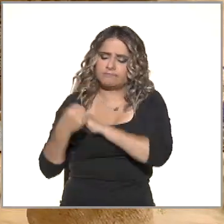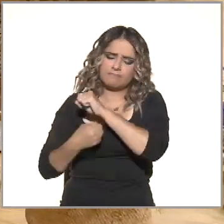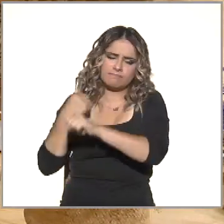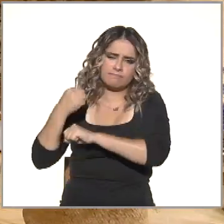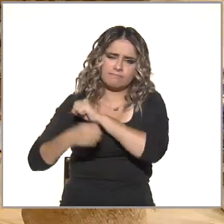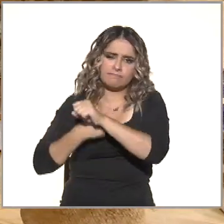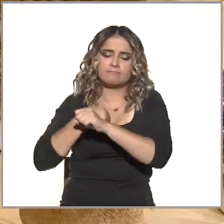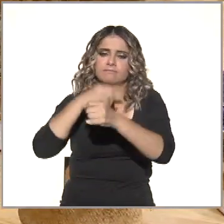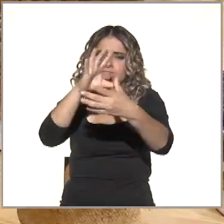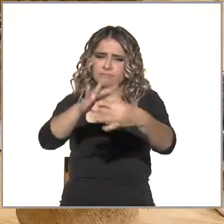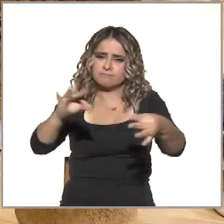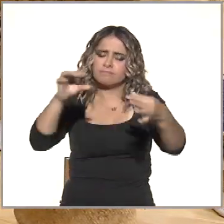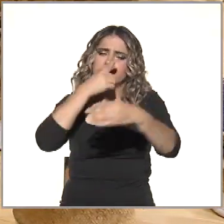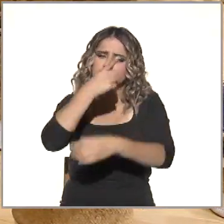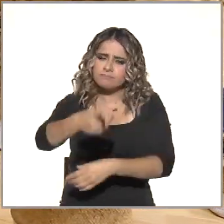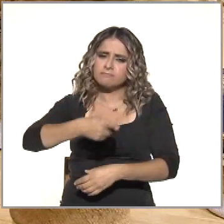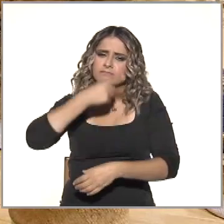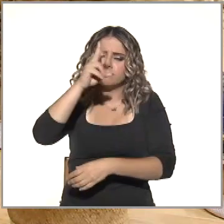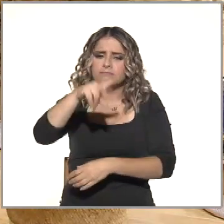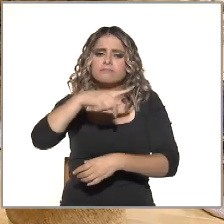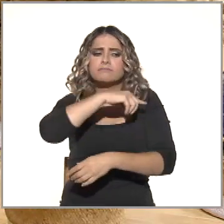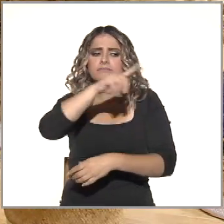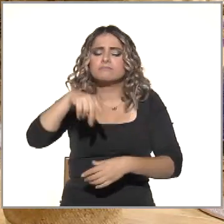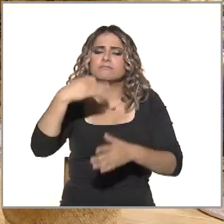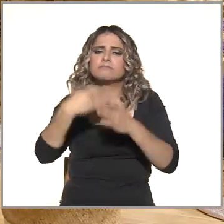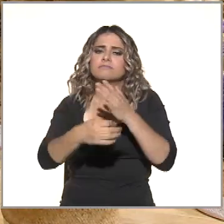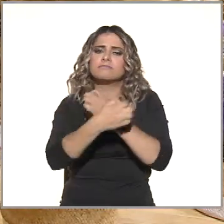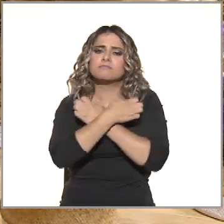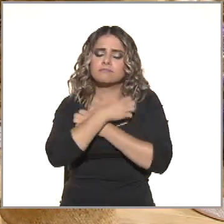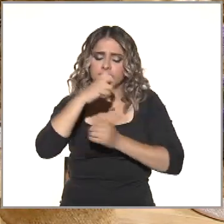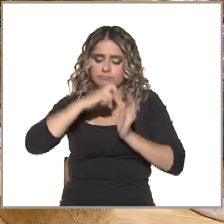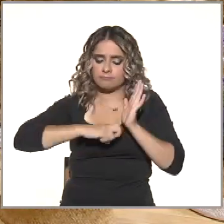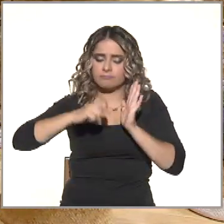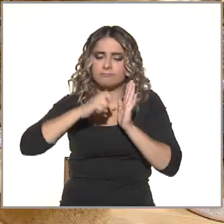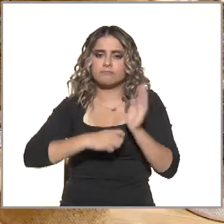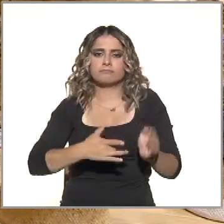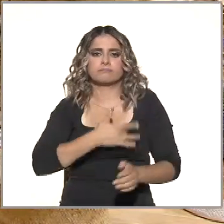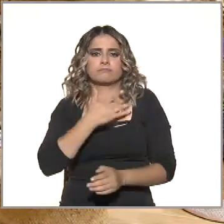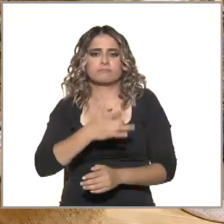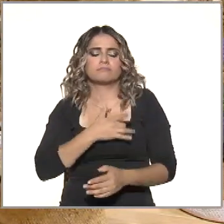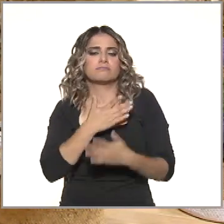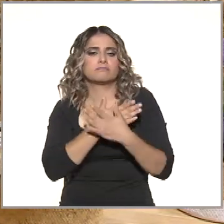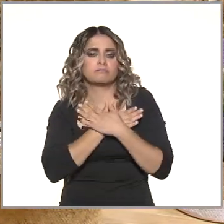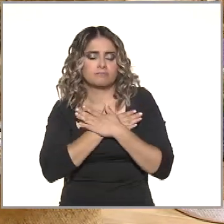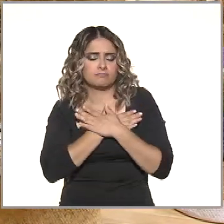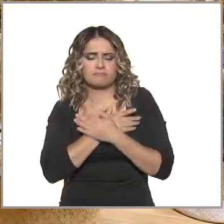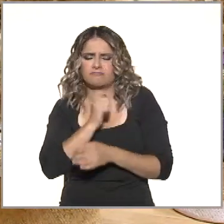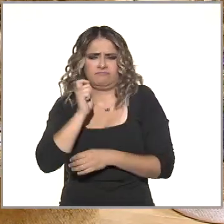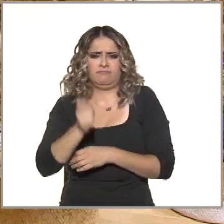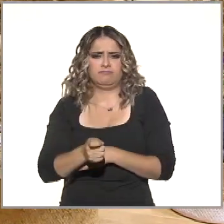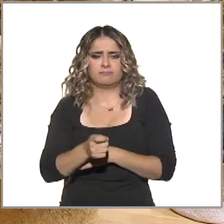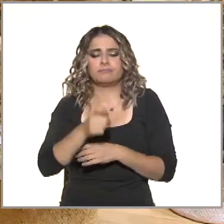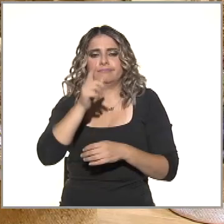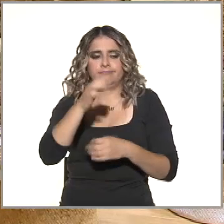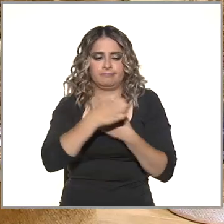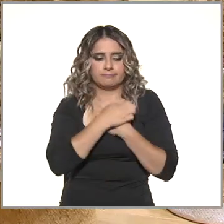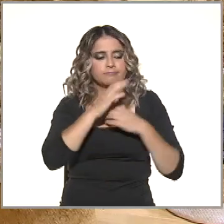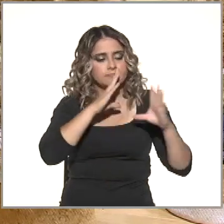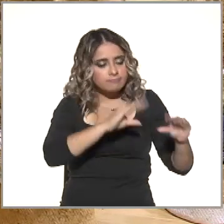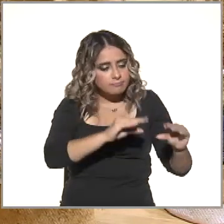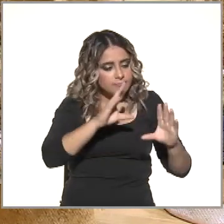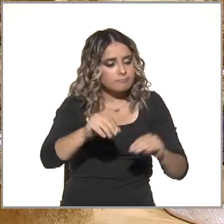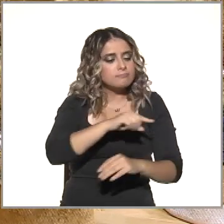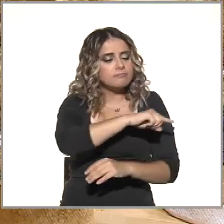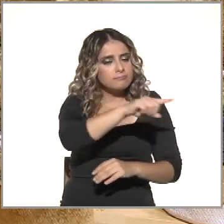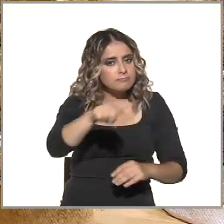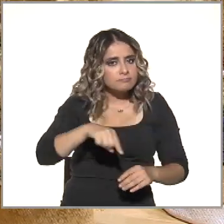que nos hace falta una educación sentimental, es decir, una educación que nos enseñe la